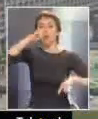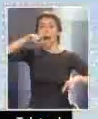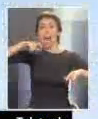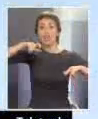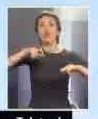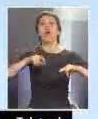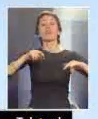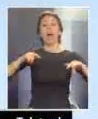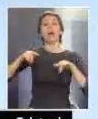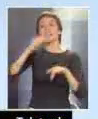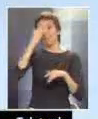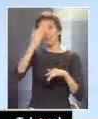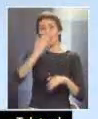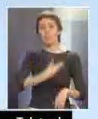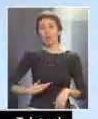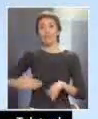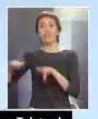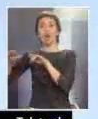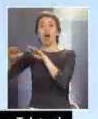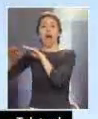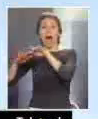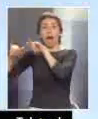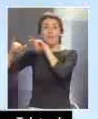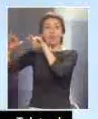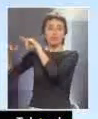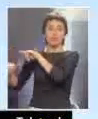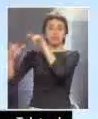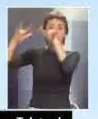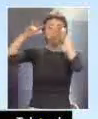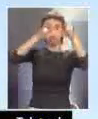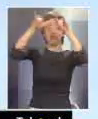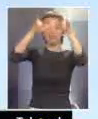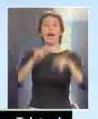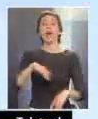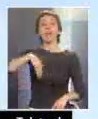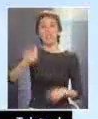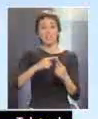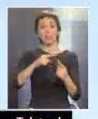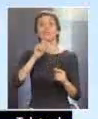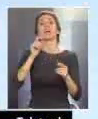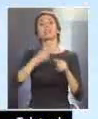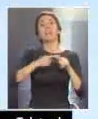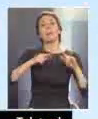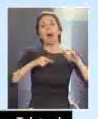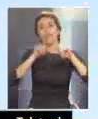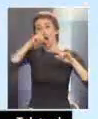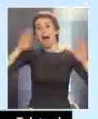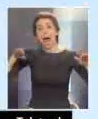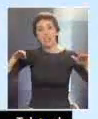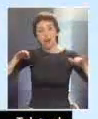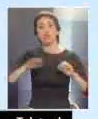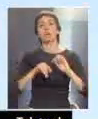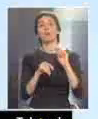aires acá enfrente del Palacio de Gobierno, y también los F-16 pasaron luego de estos halcones, que era parte también de las